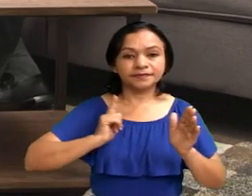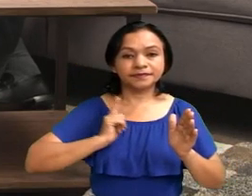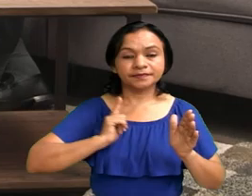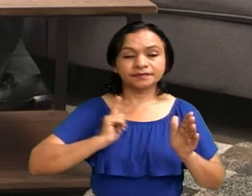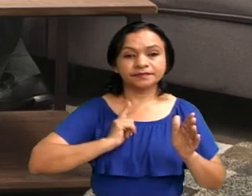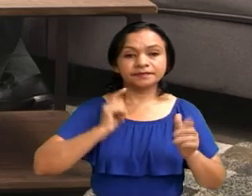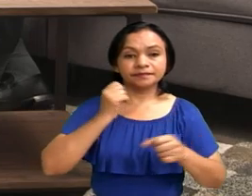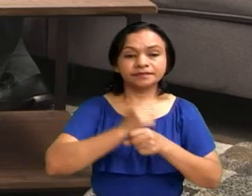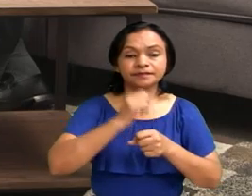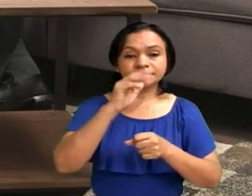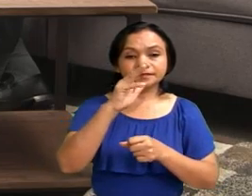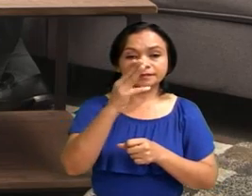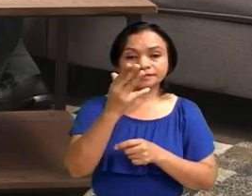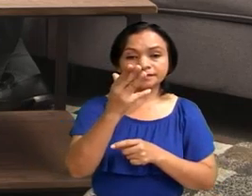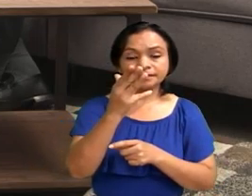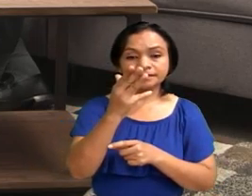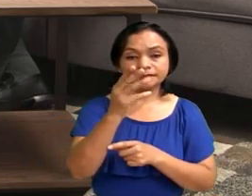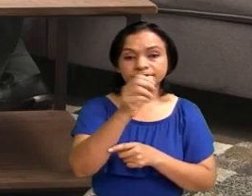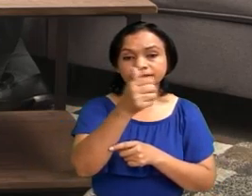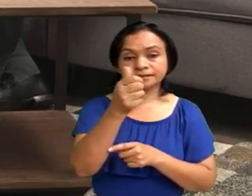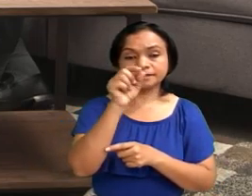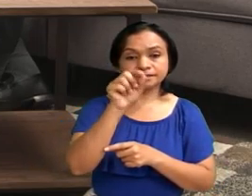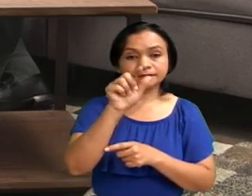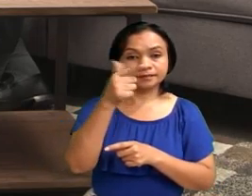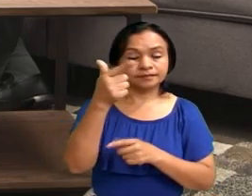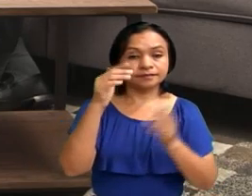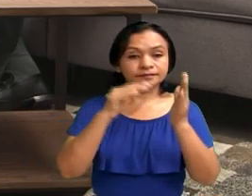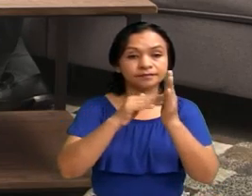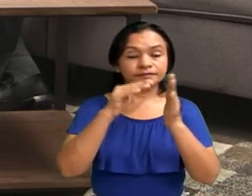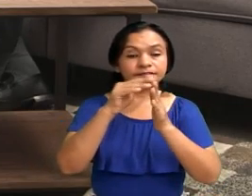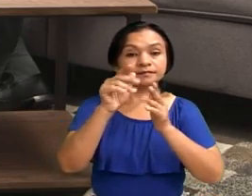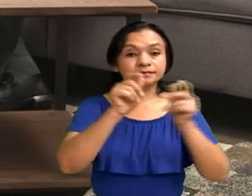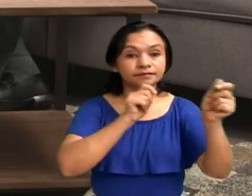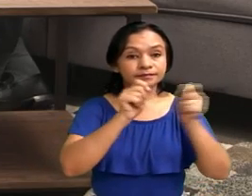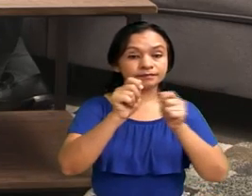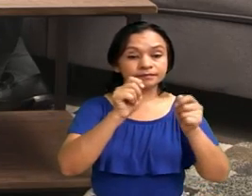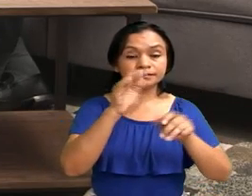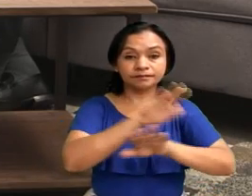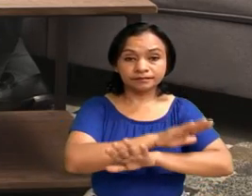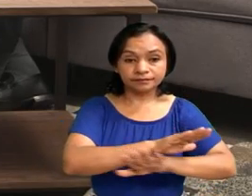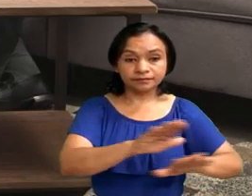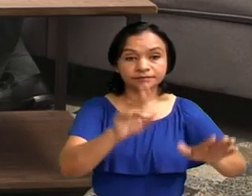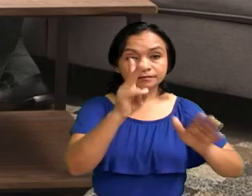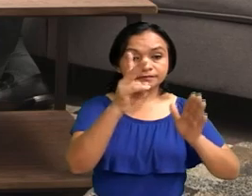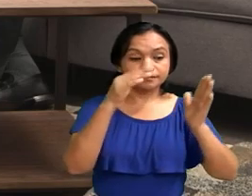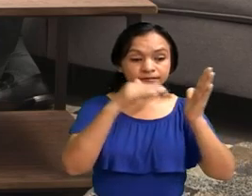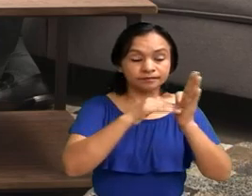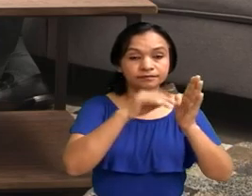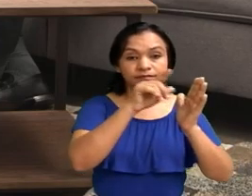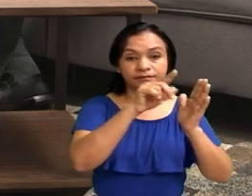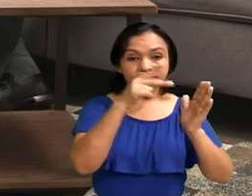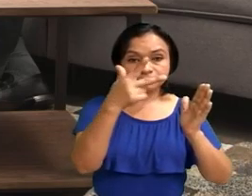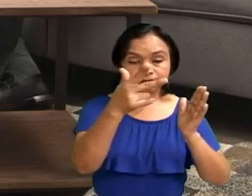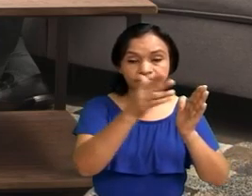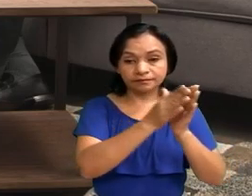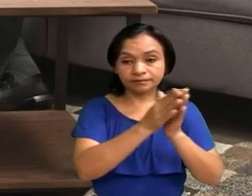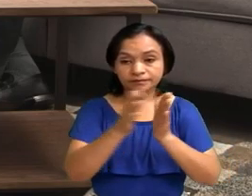una ejecución de 96.7 millones de dólares. Es lo que ejecutamos en el 2018. Para